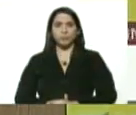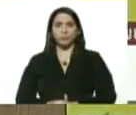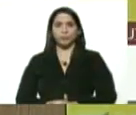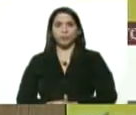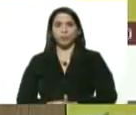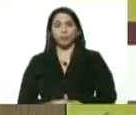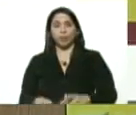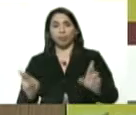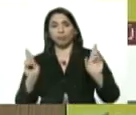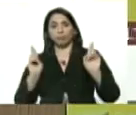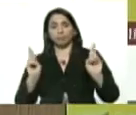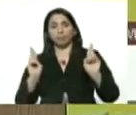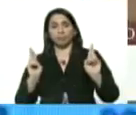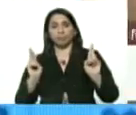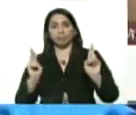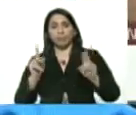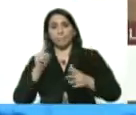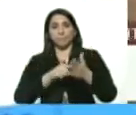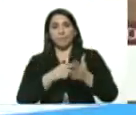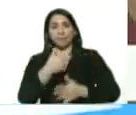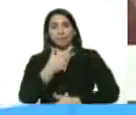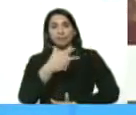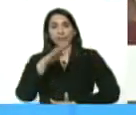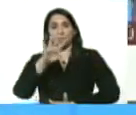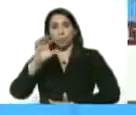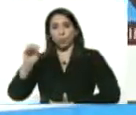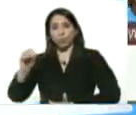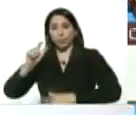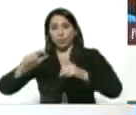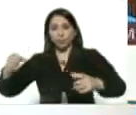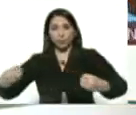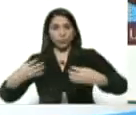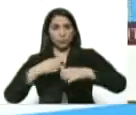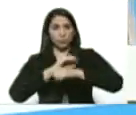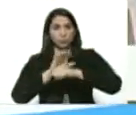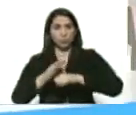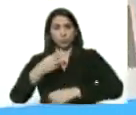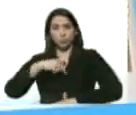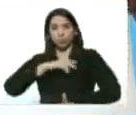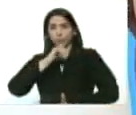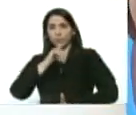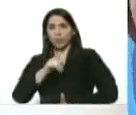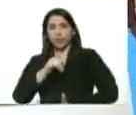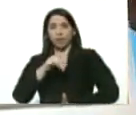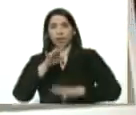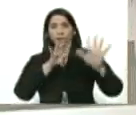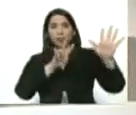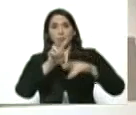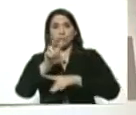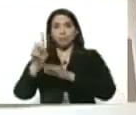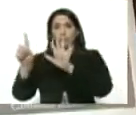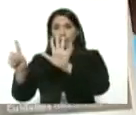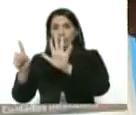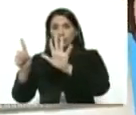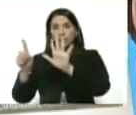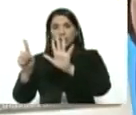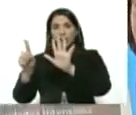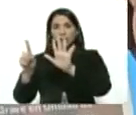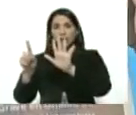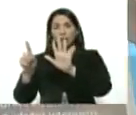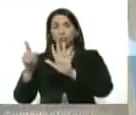afortunadamente de 2.370 casos que estamos reportando 926 se encuentran sin